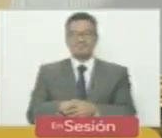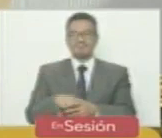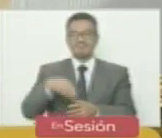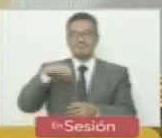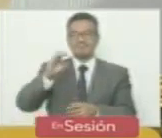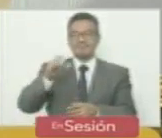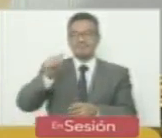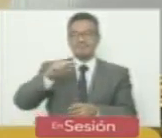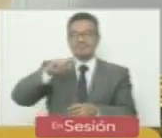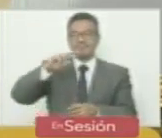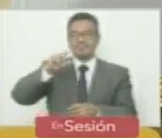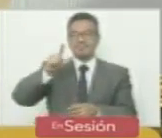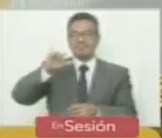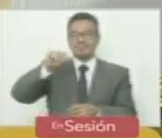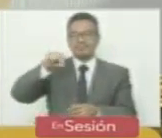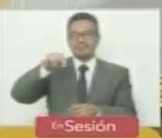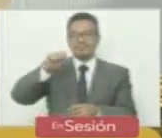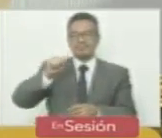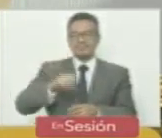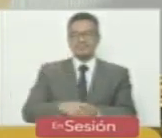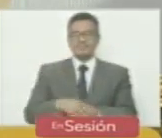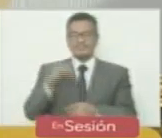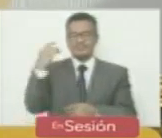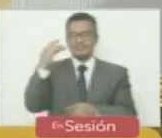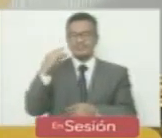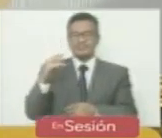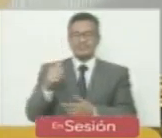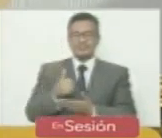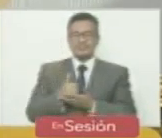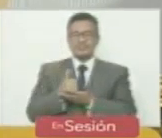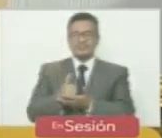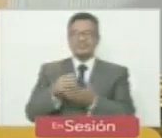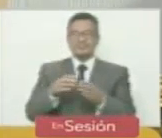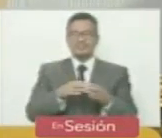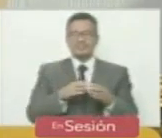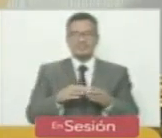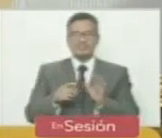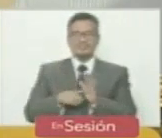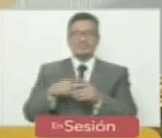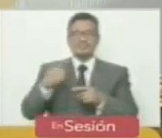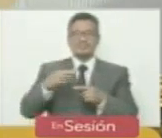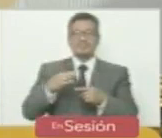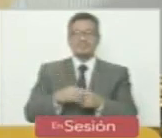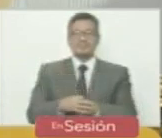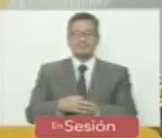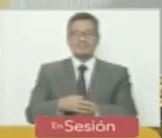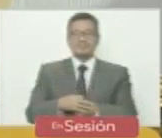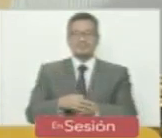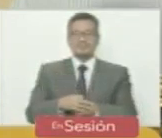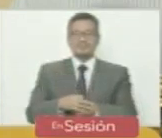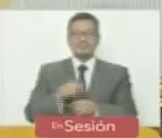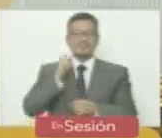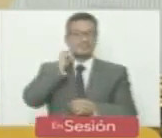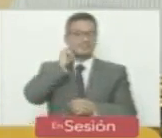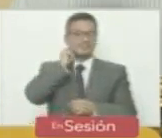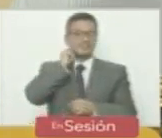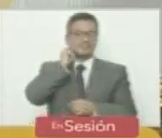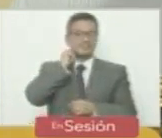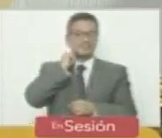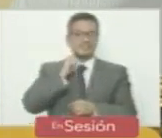Carolina Paola Galván Delgado, Bolivia, asistente del ex canciller Fernando Guanacuni.